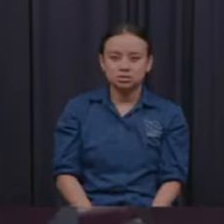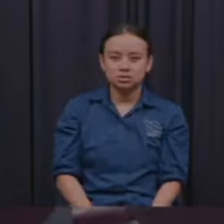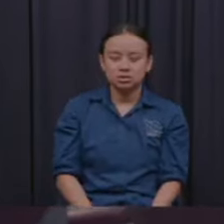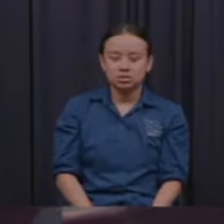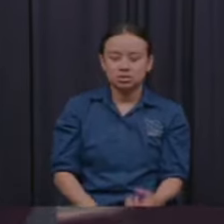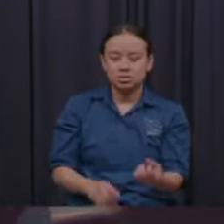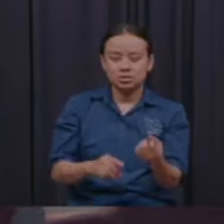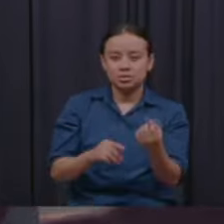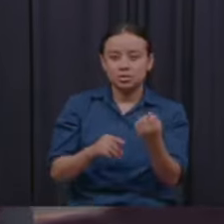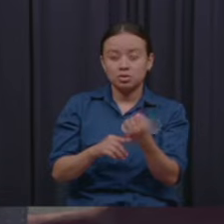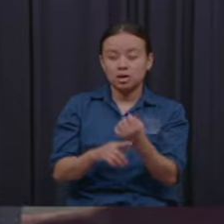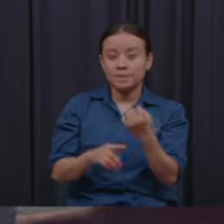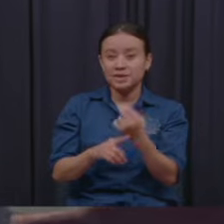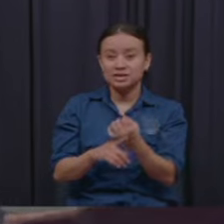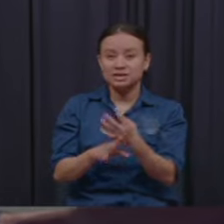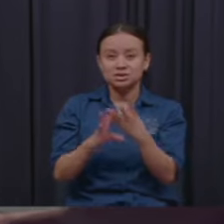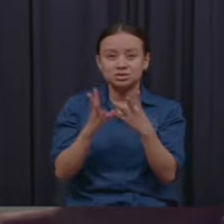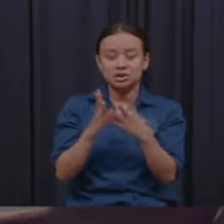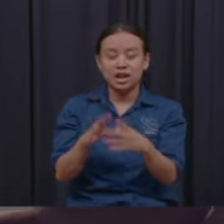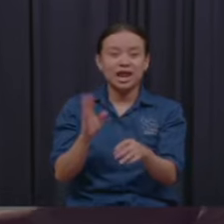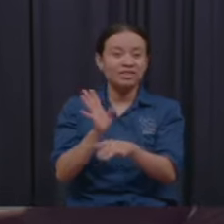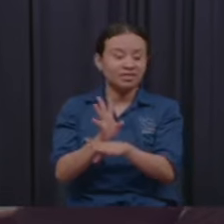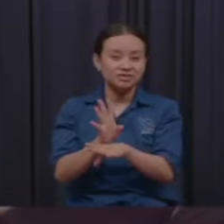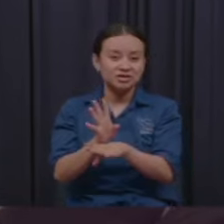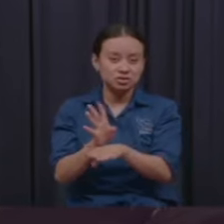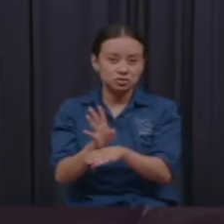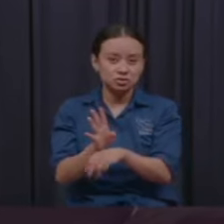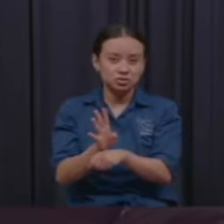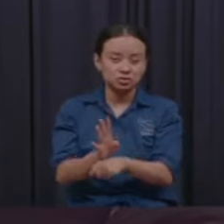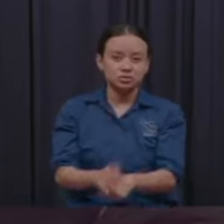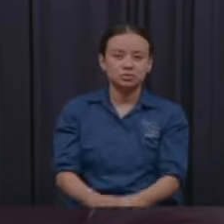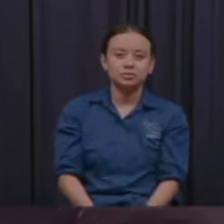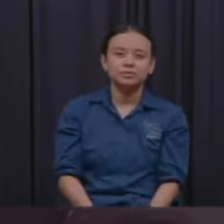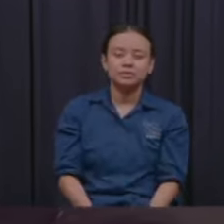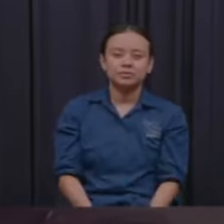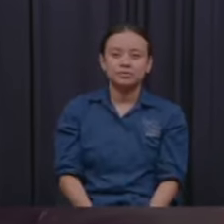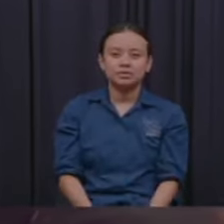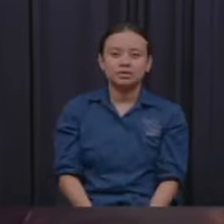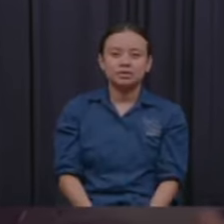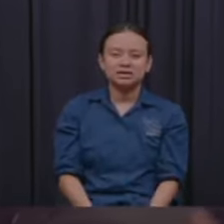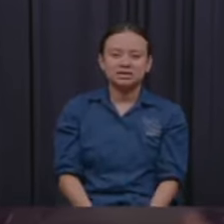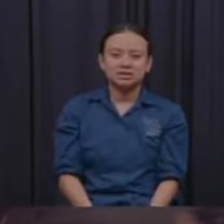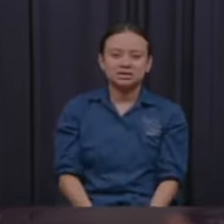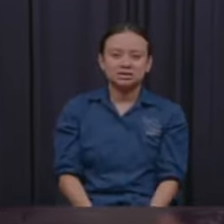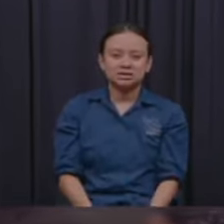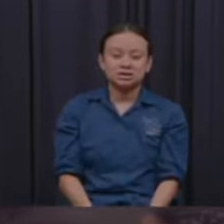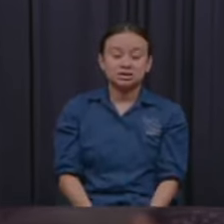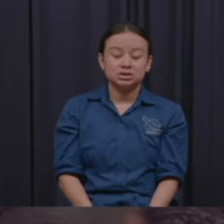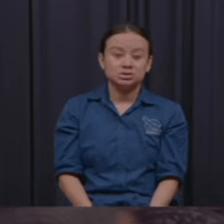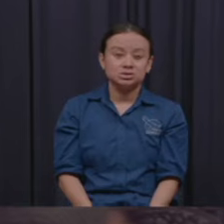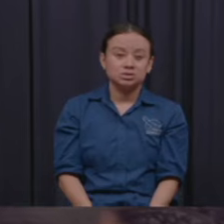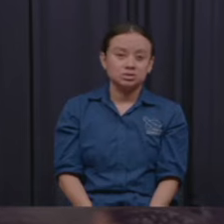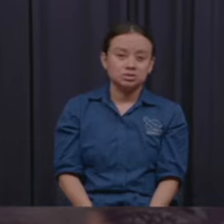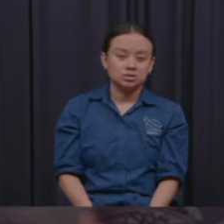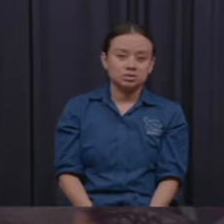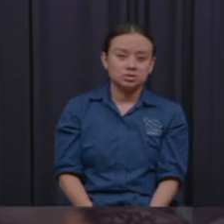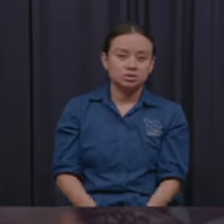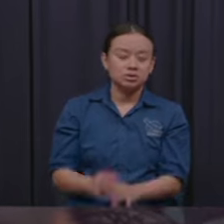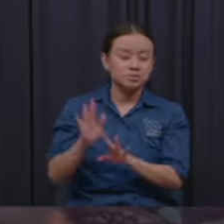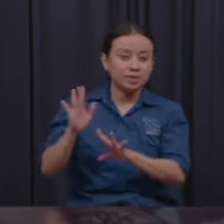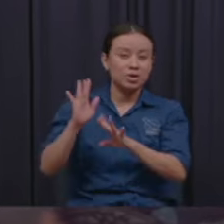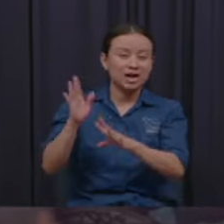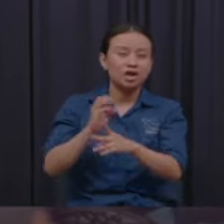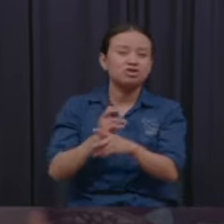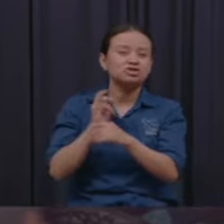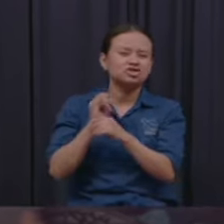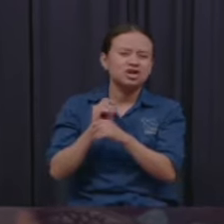espero que ya la han resuelto. Ya lo resolvieron, ¿no? Algunos de los hermanos me han dicho: va a haber una gran bendición porque